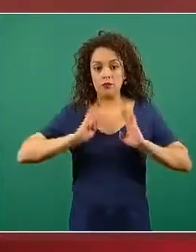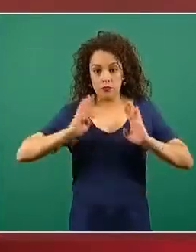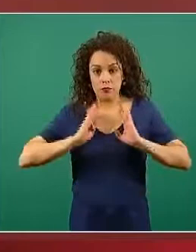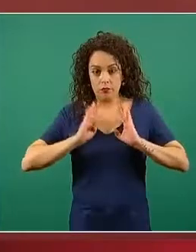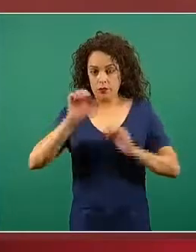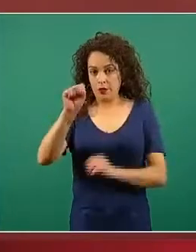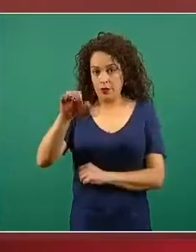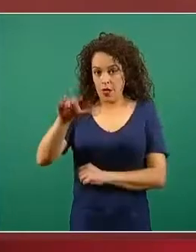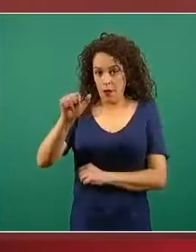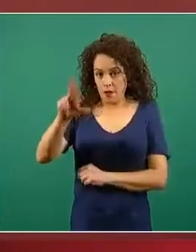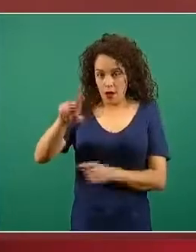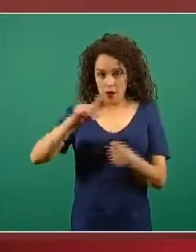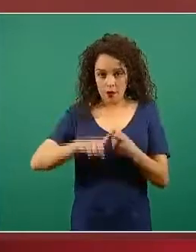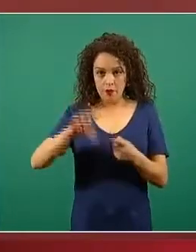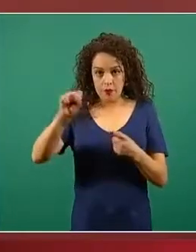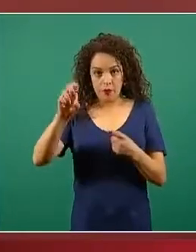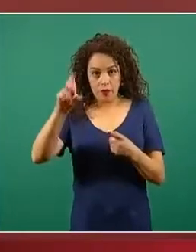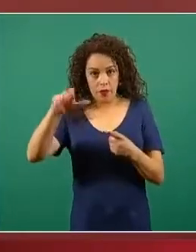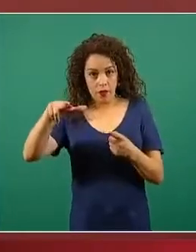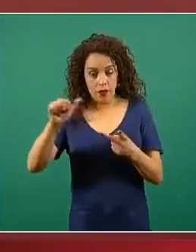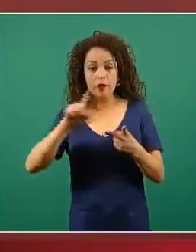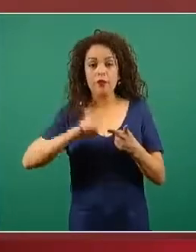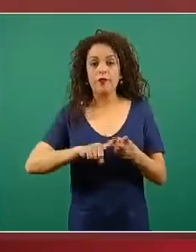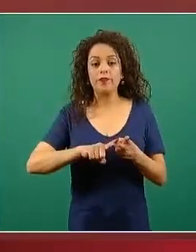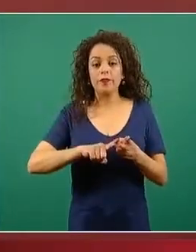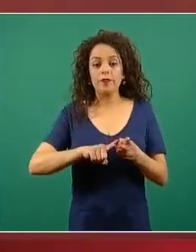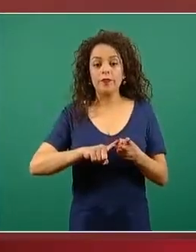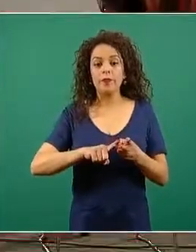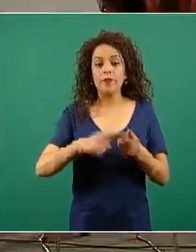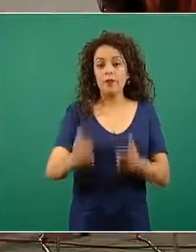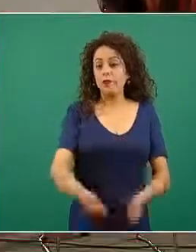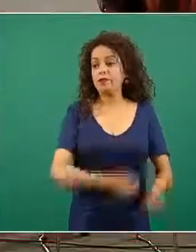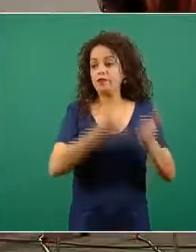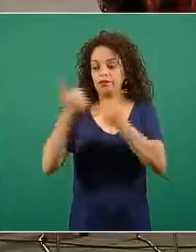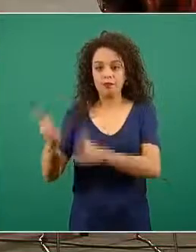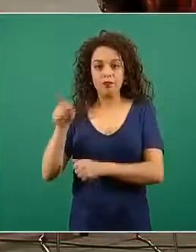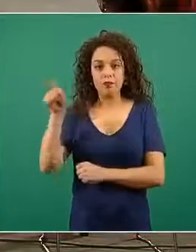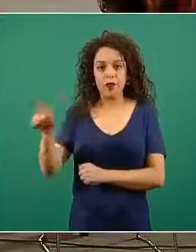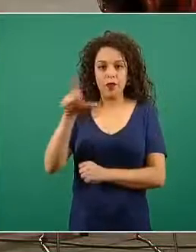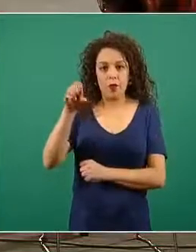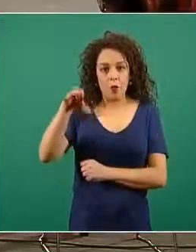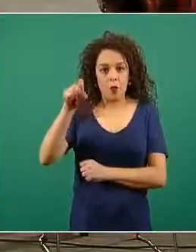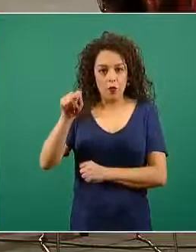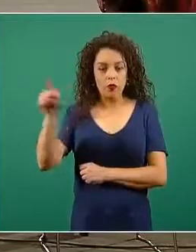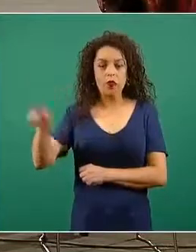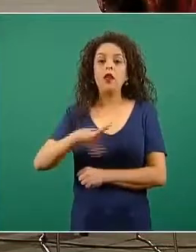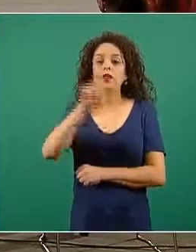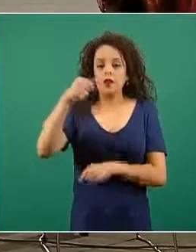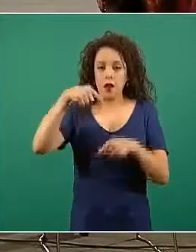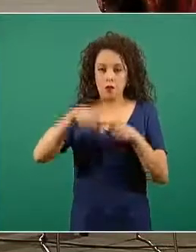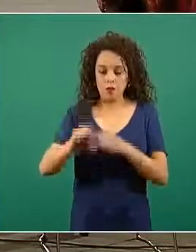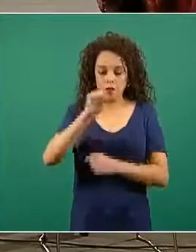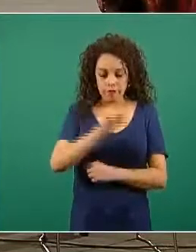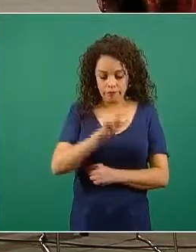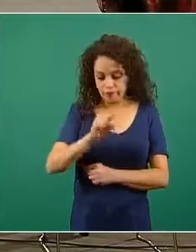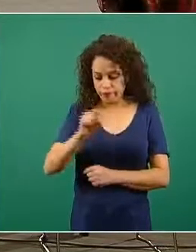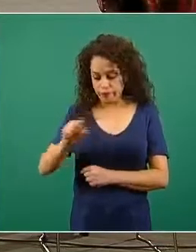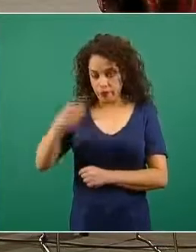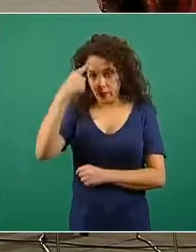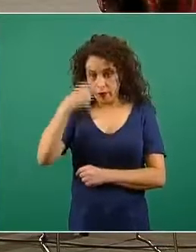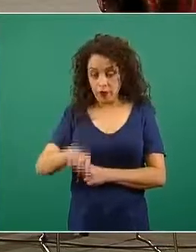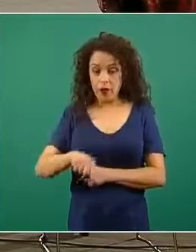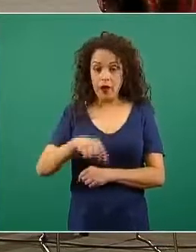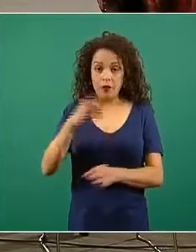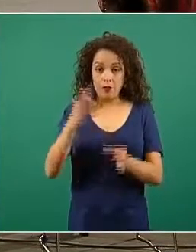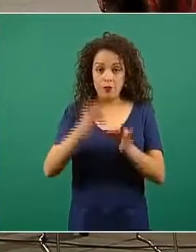Marina y la Secretaría de la Defensa Nacional, hasta la planta de Liomont, y se empezarán a envasar próximamente para estar listos a